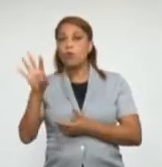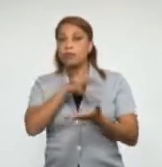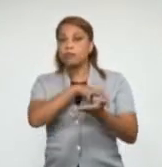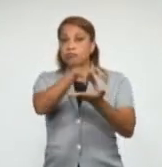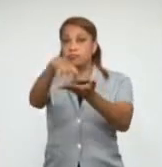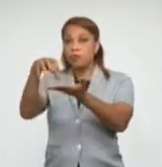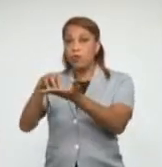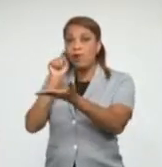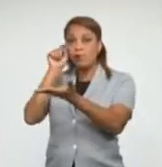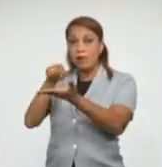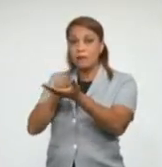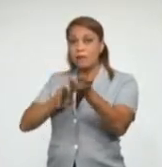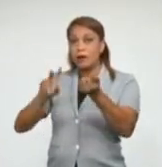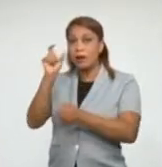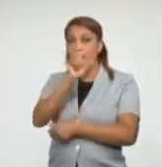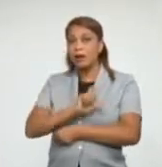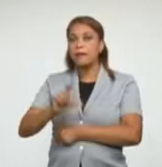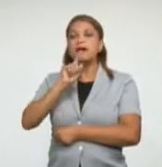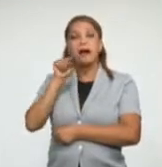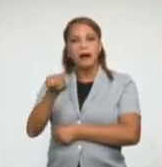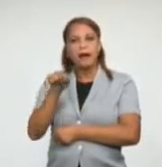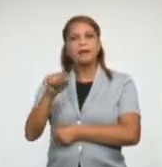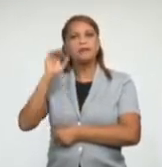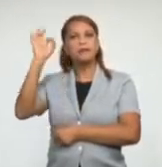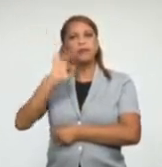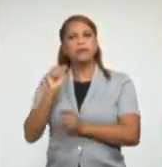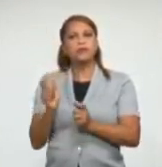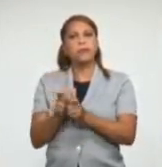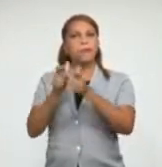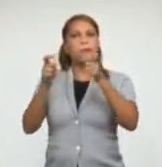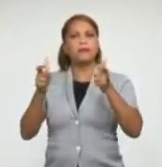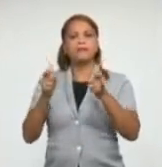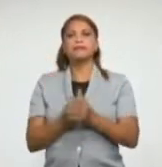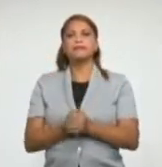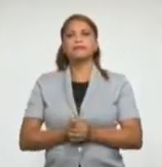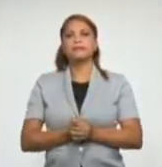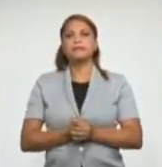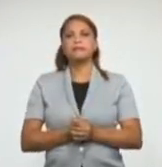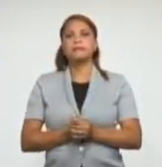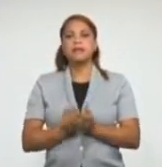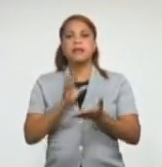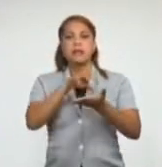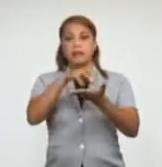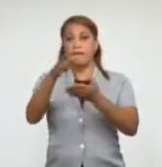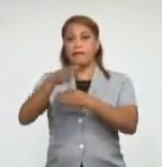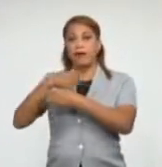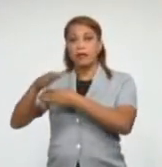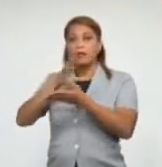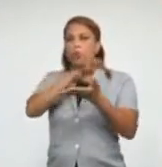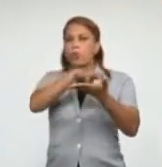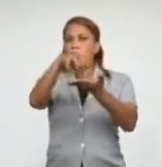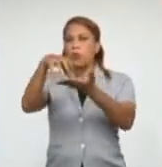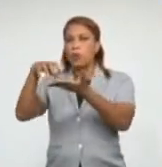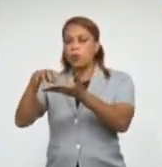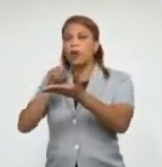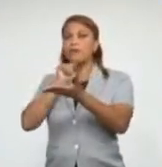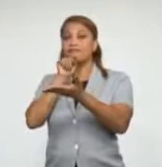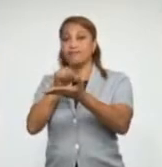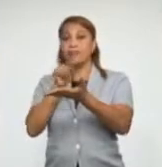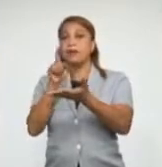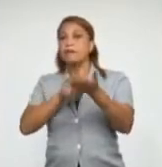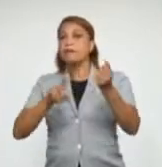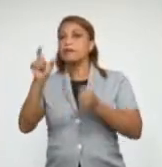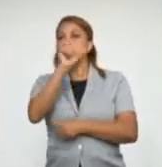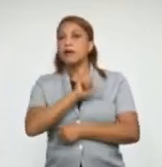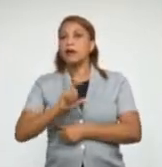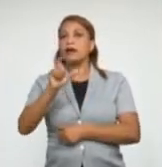provincial registran tasas elevadas de contagios. El área de salud Finlay, el área de salud Norte, el área de salud Oeste, Otula Aguilera, y